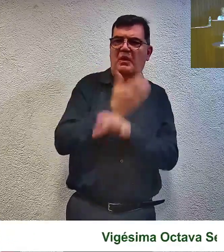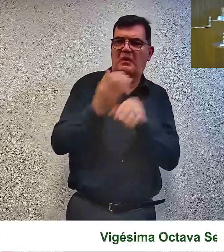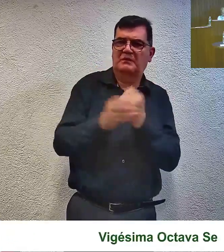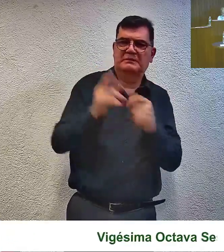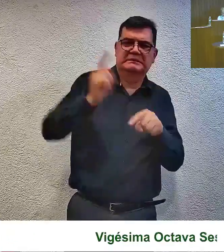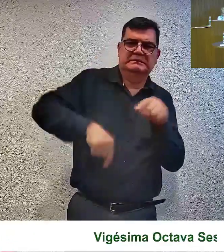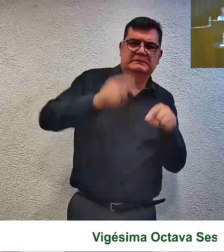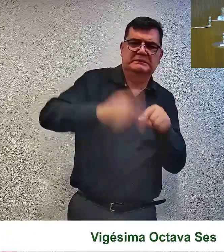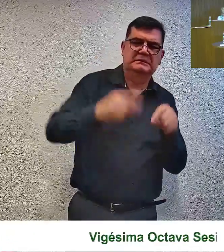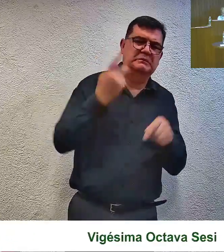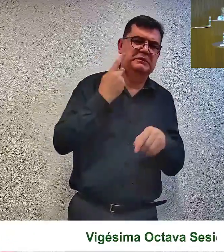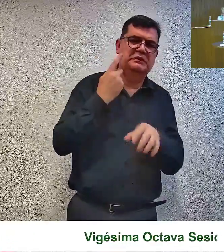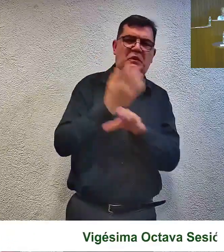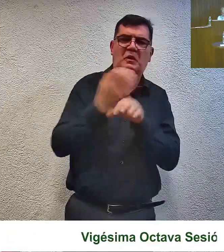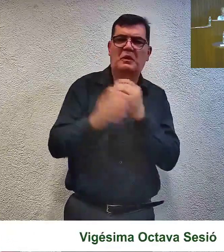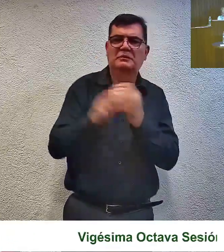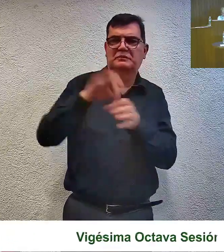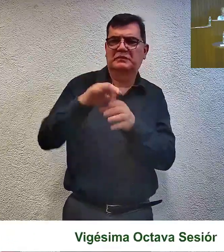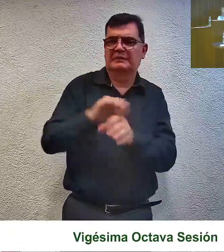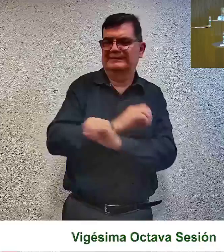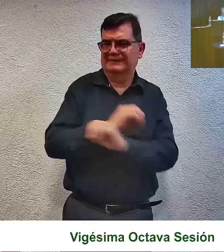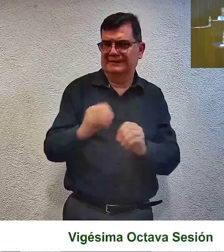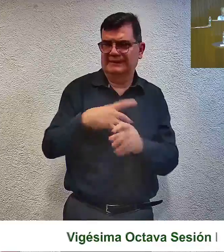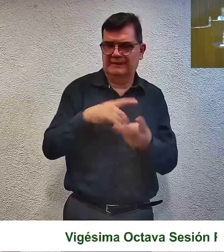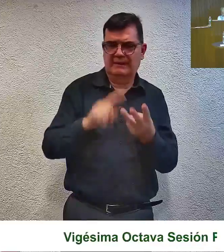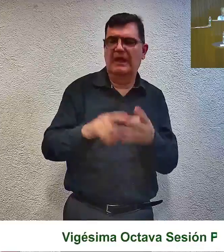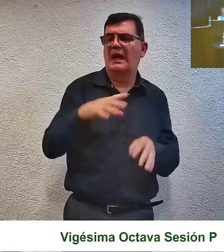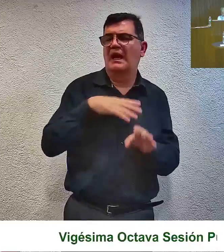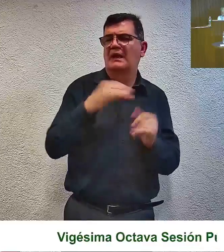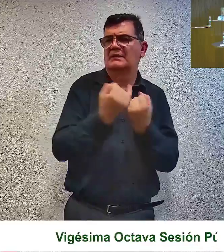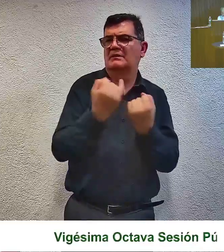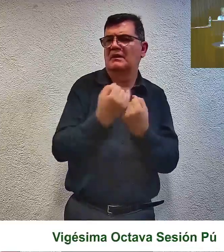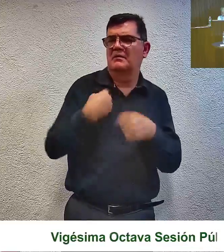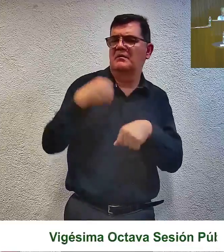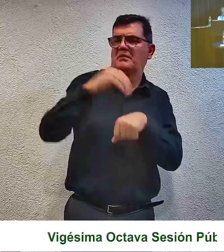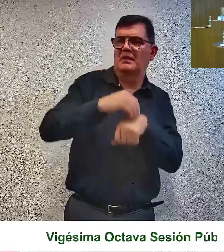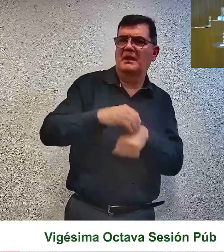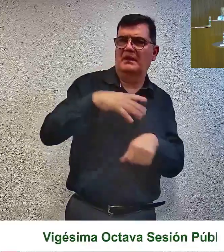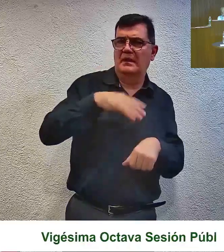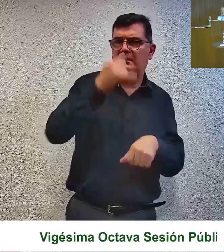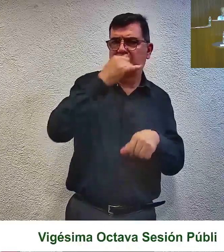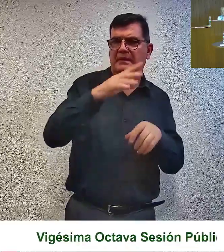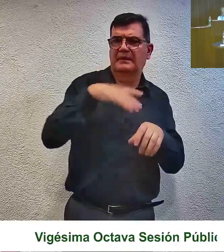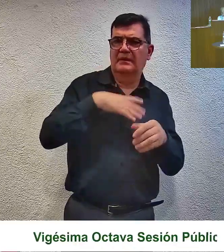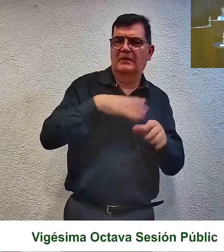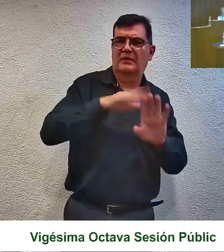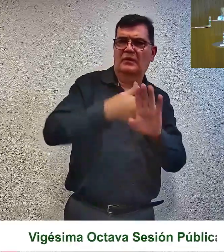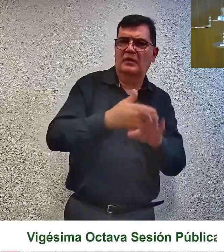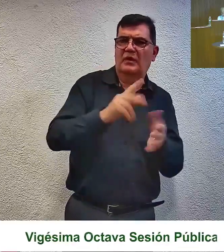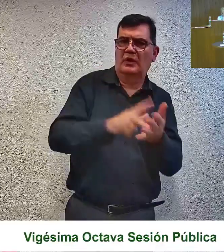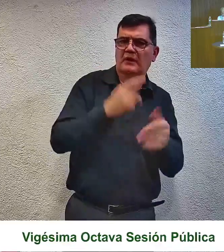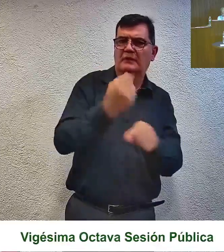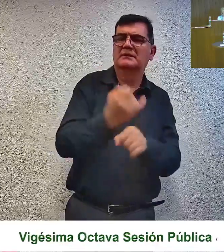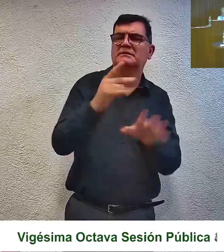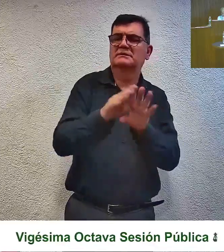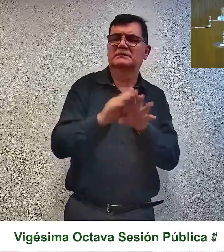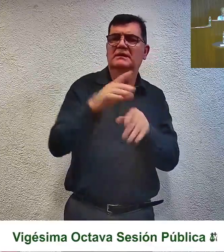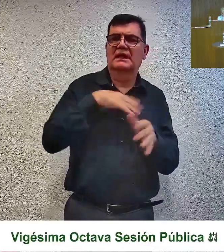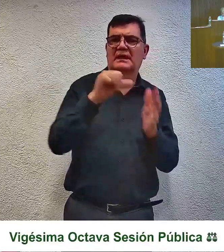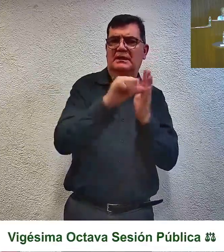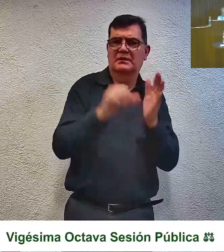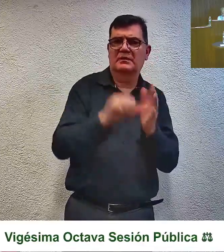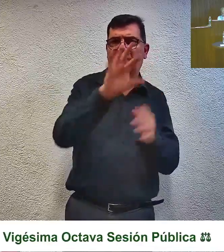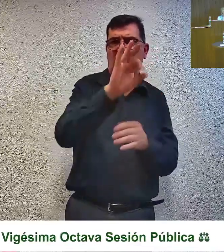derechos político-electorales. La vía idónea es el recurso de apelación. Se razona que, de conformidad con los artículos